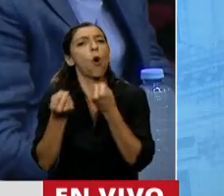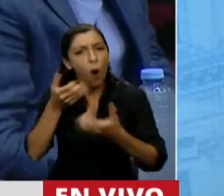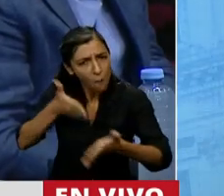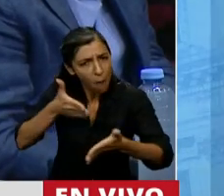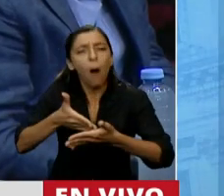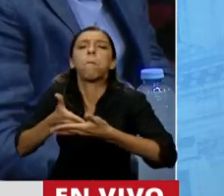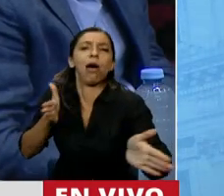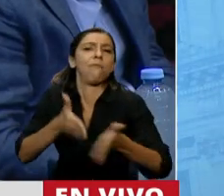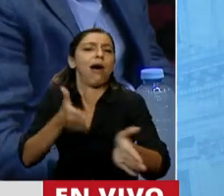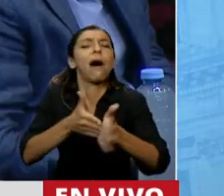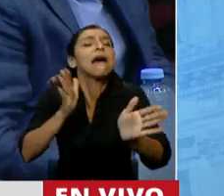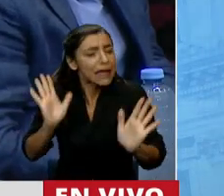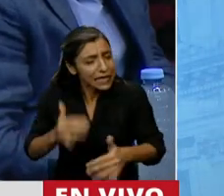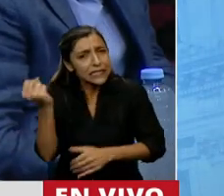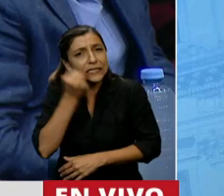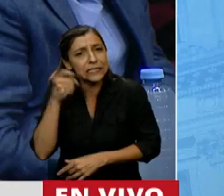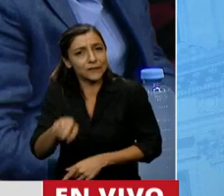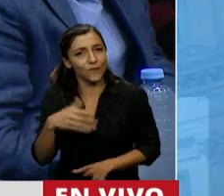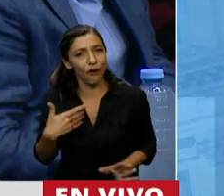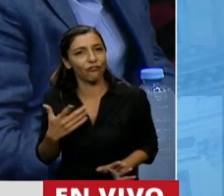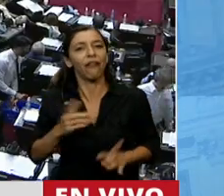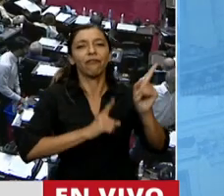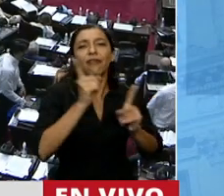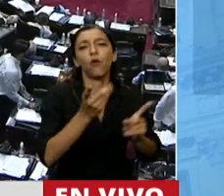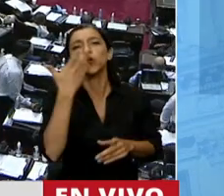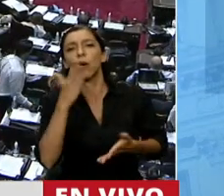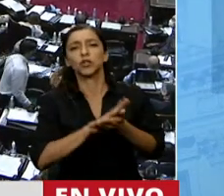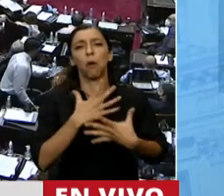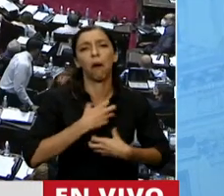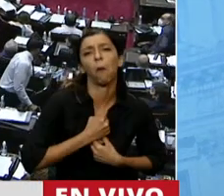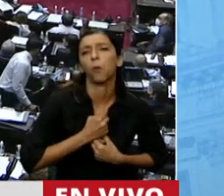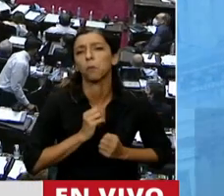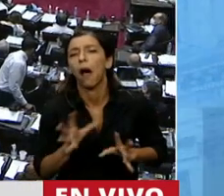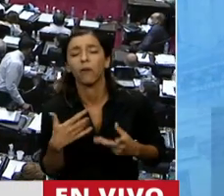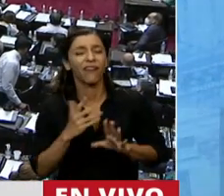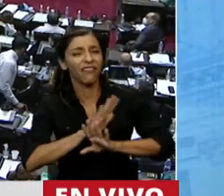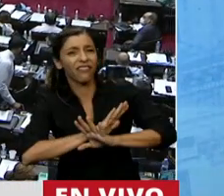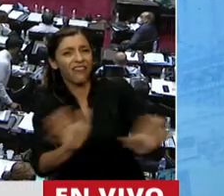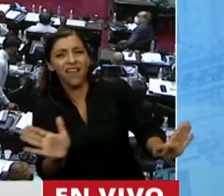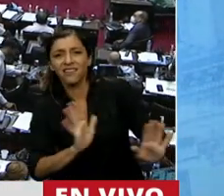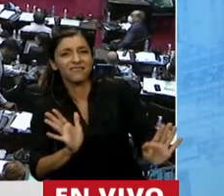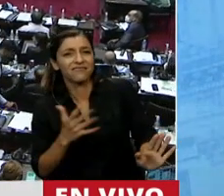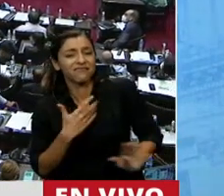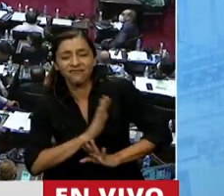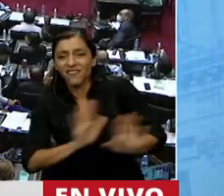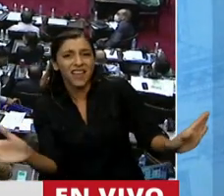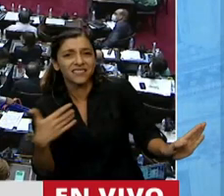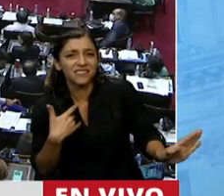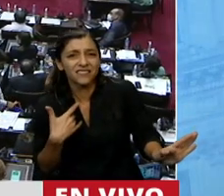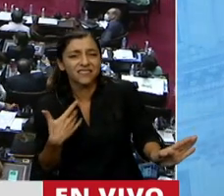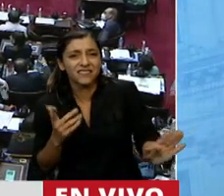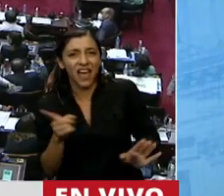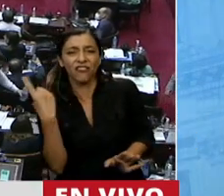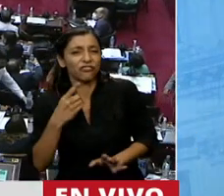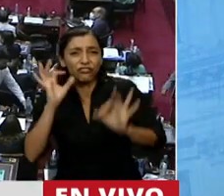optimista. Yo escuché algunos discursos que hablan solo de angustia. No tenemos permiso para la angustia después de la